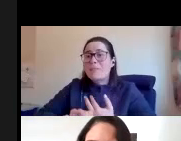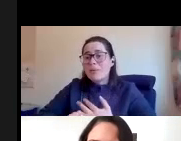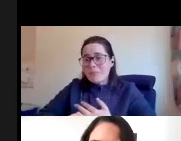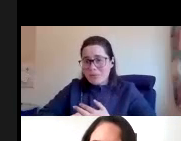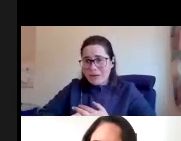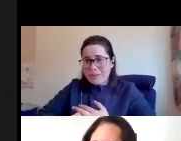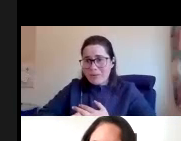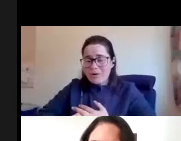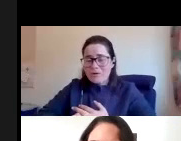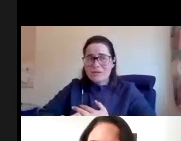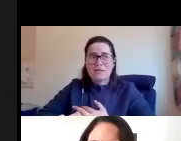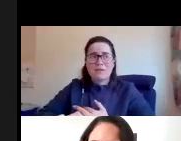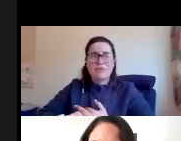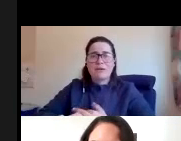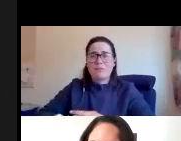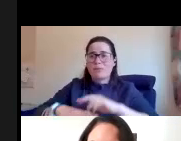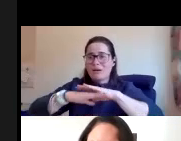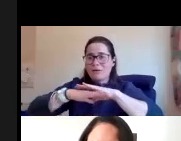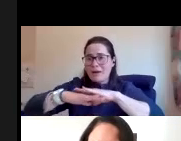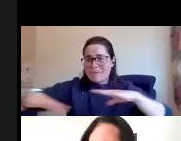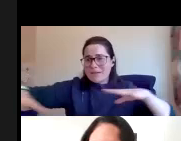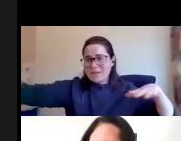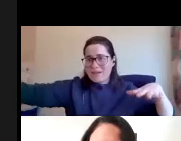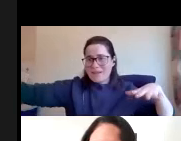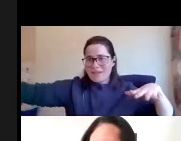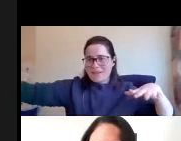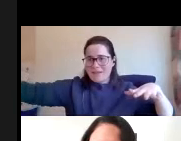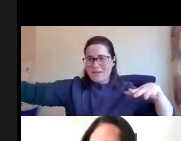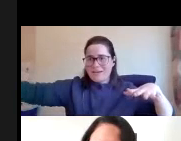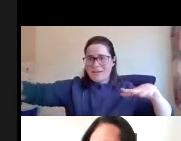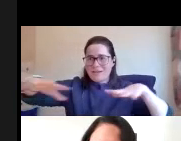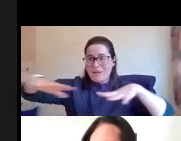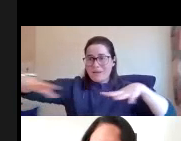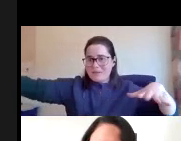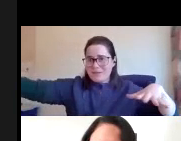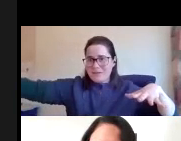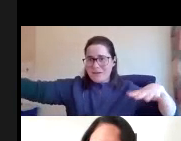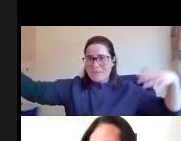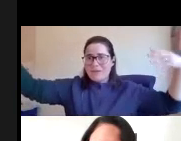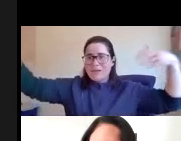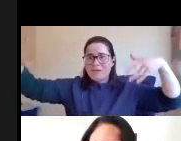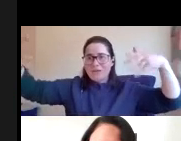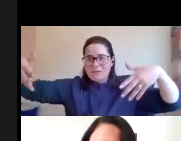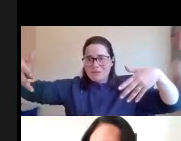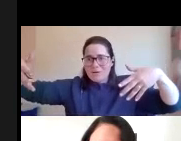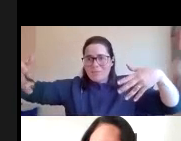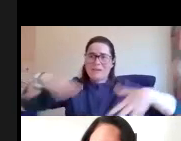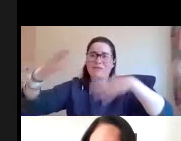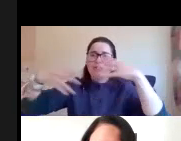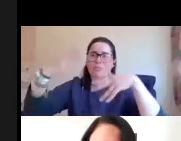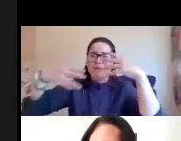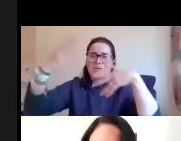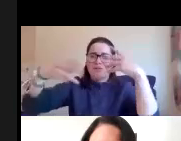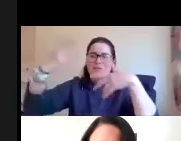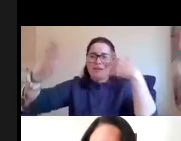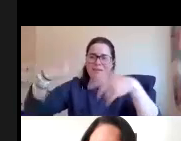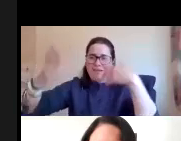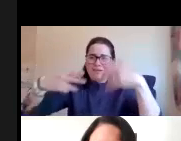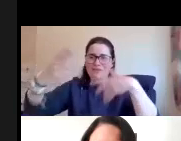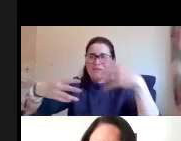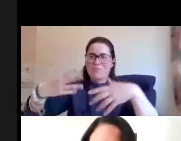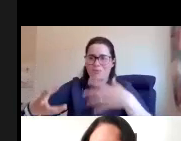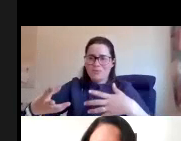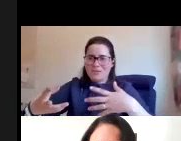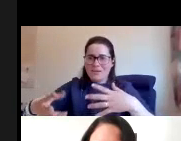En Japón, por ejemplo, lo que hicieron fue ponerle una manta de plástico para que no entre el sol, para que el fitoplancton no